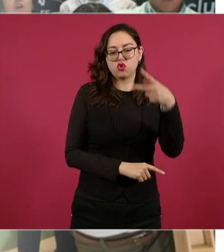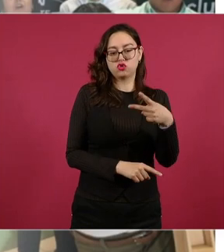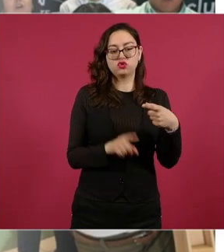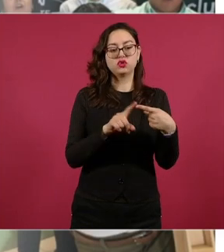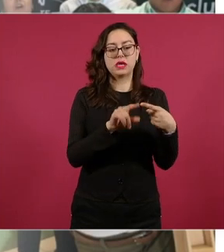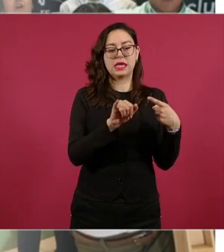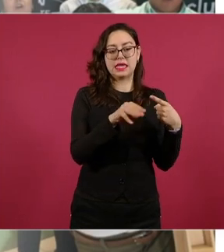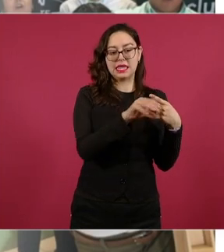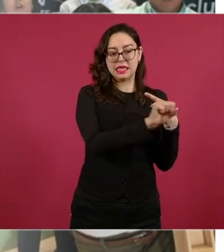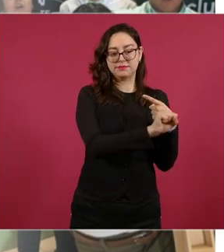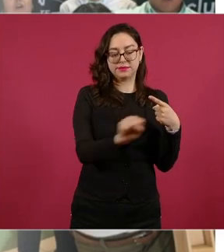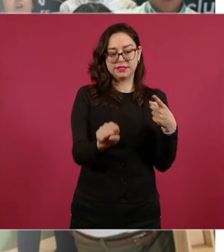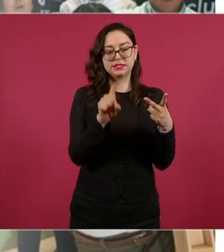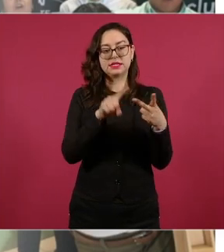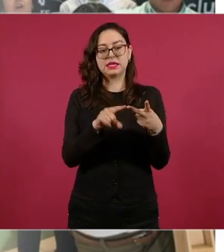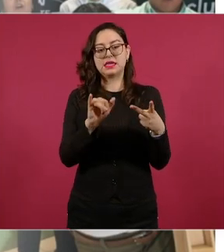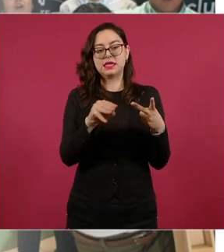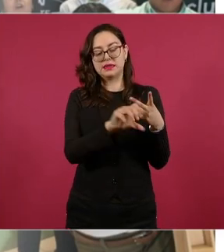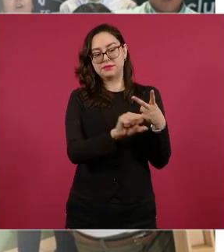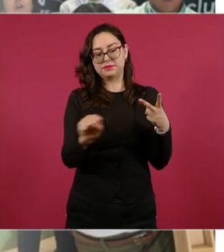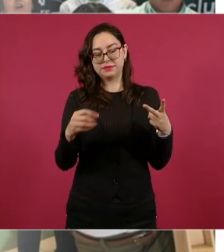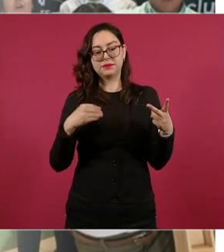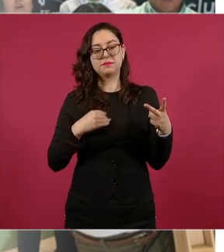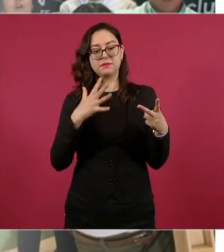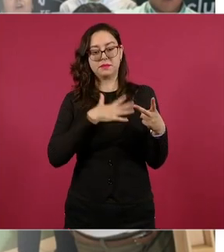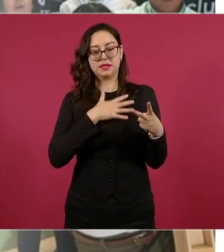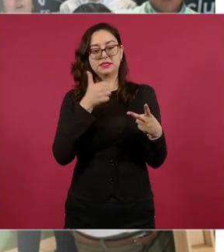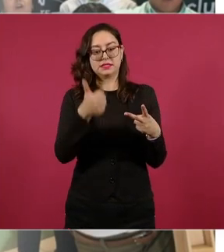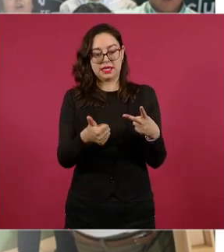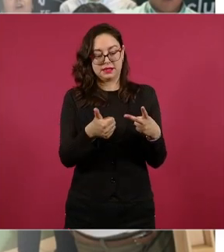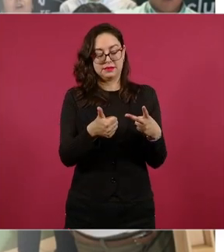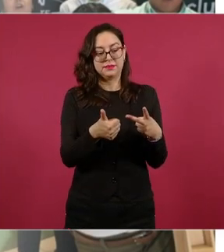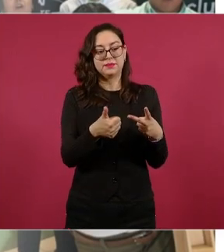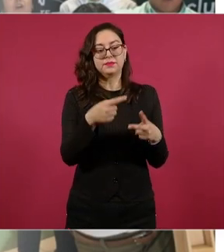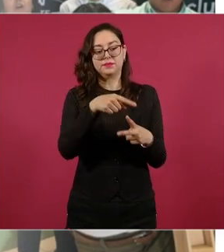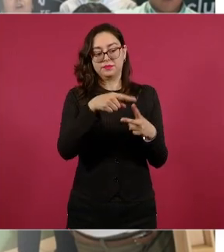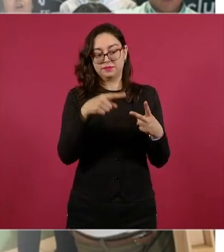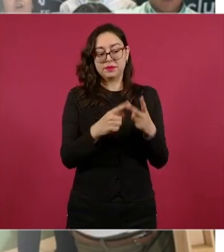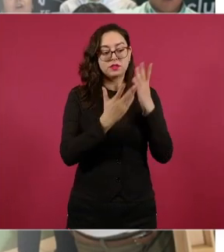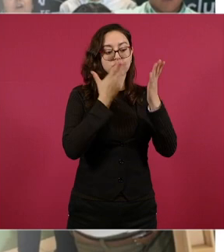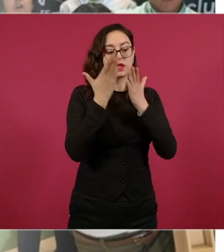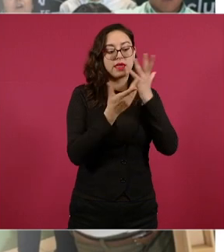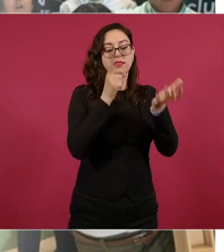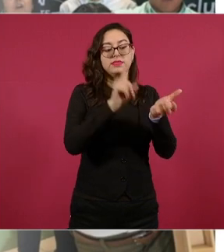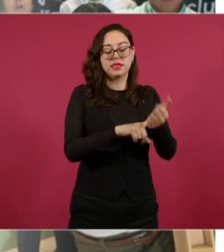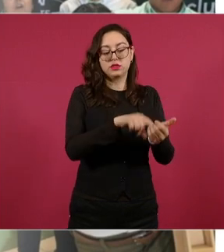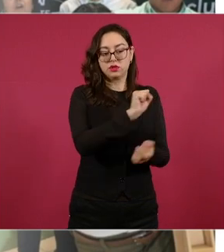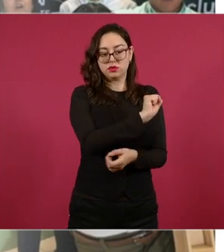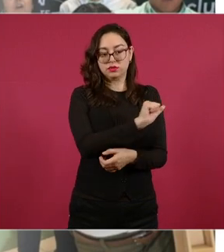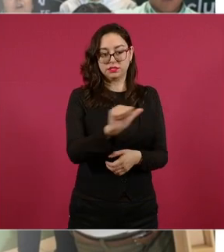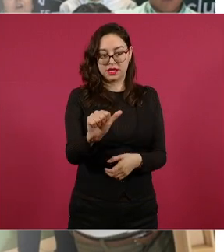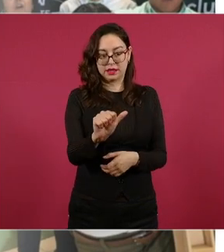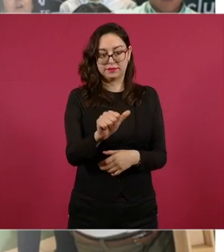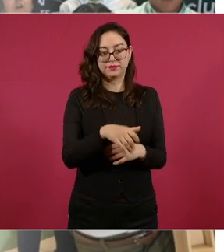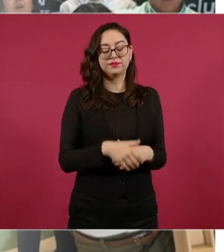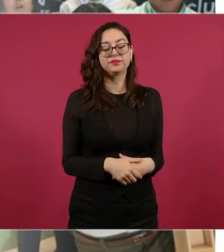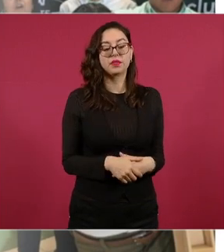residencia en la Secretaría de Salud. Así, dos mil 568 egresos por